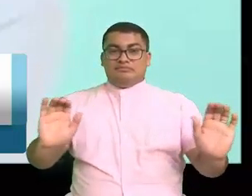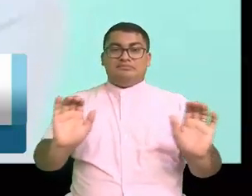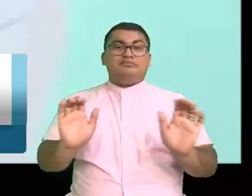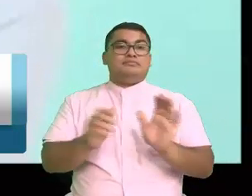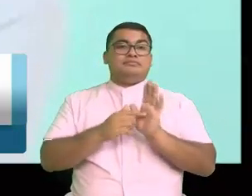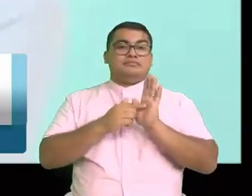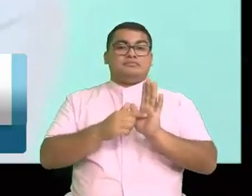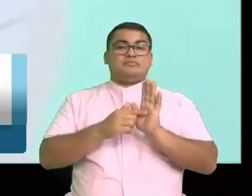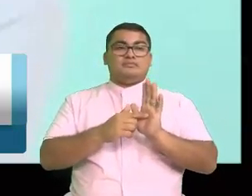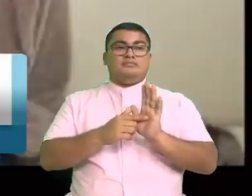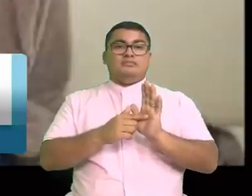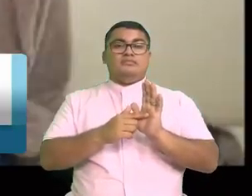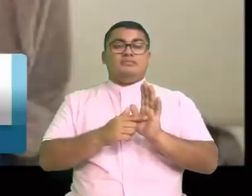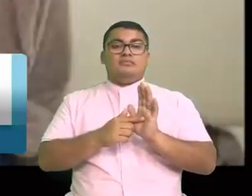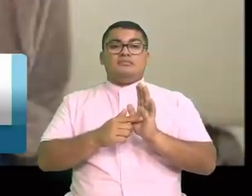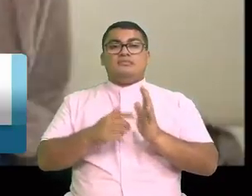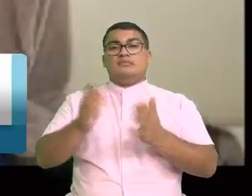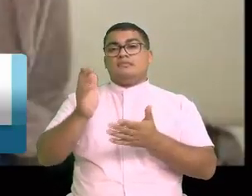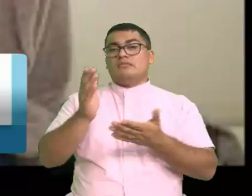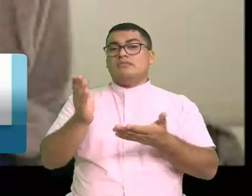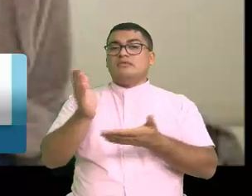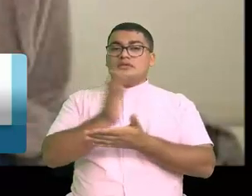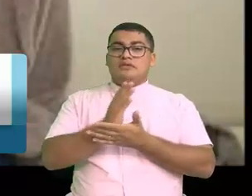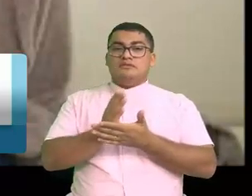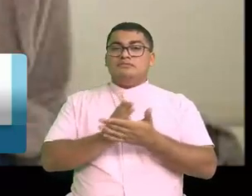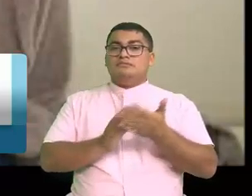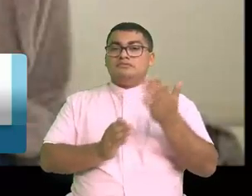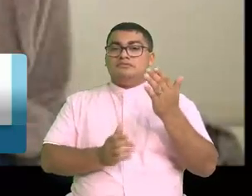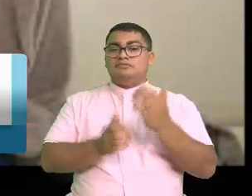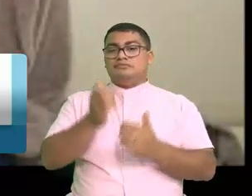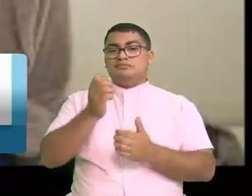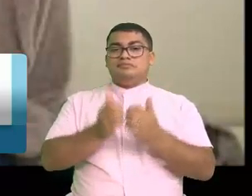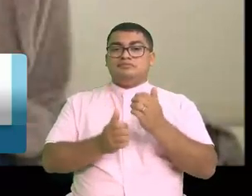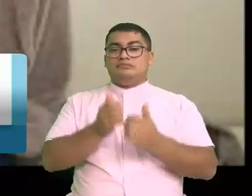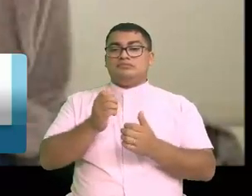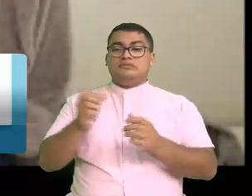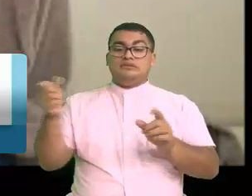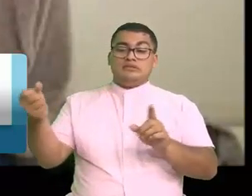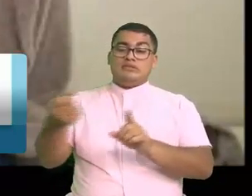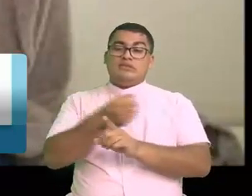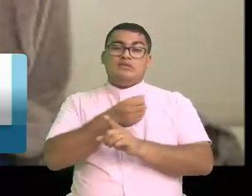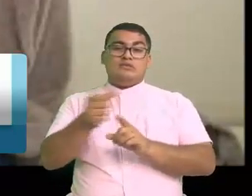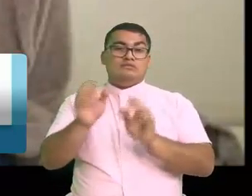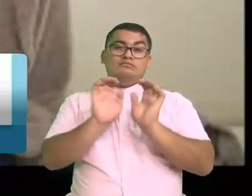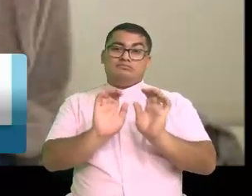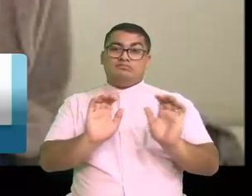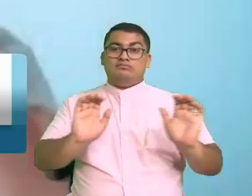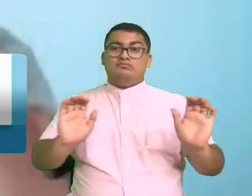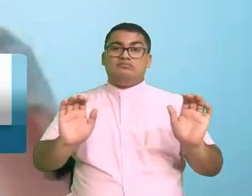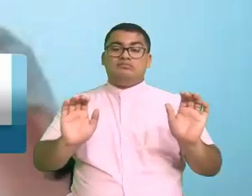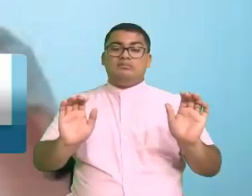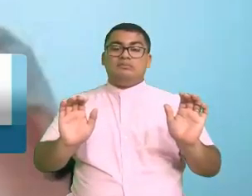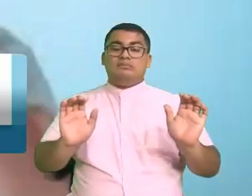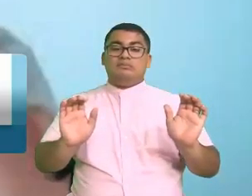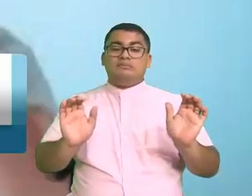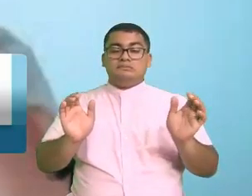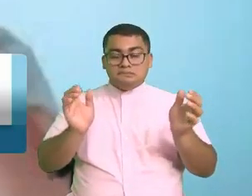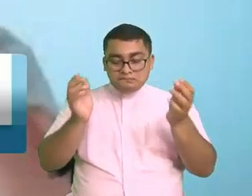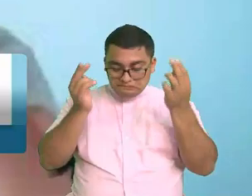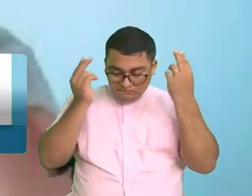decir, incluso hay un síndrome del maltrato del niño. Estos son niños